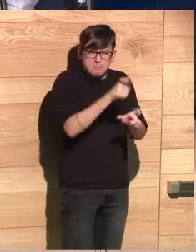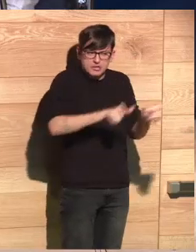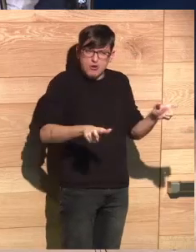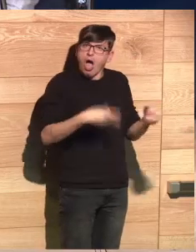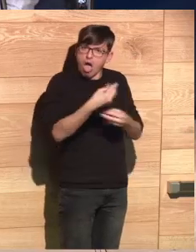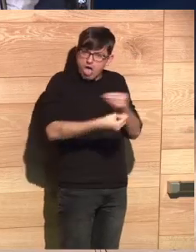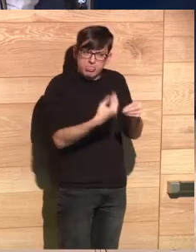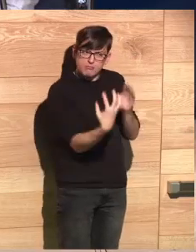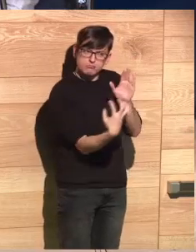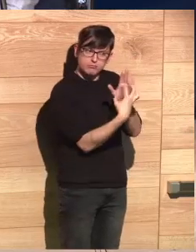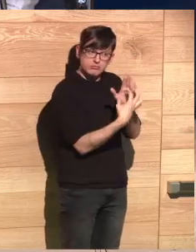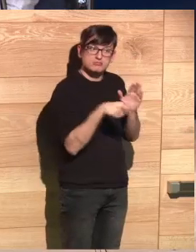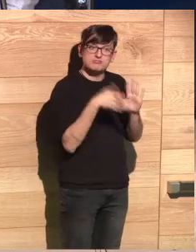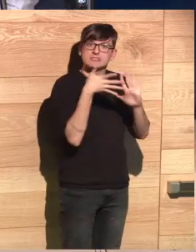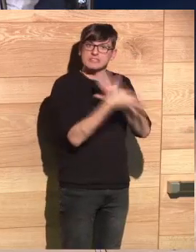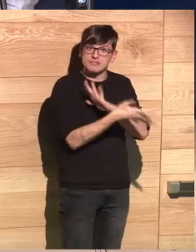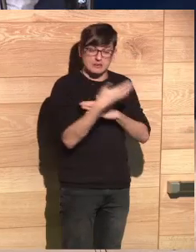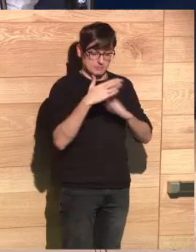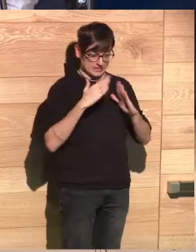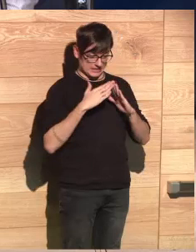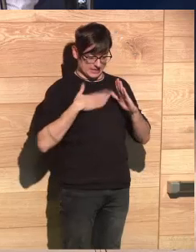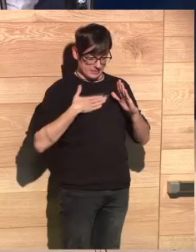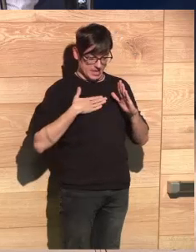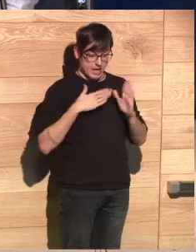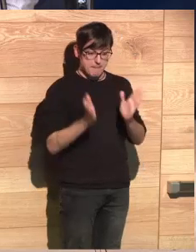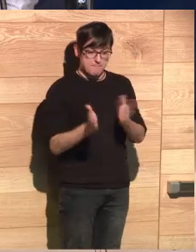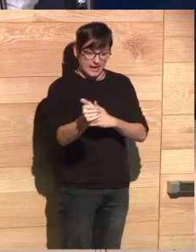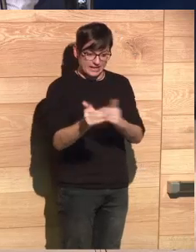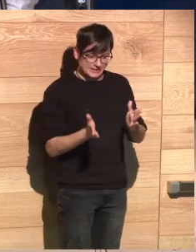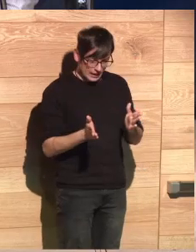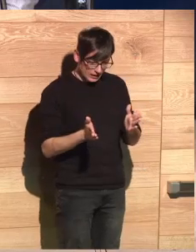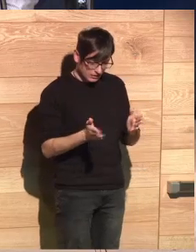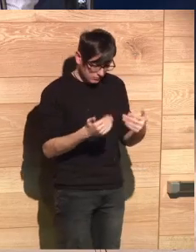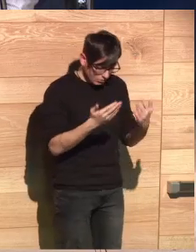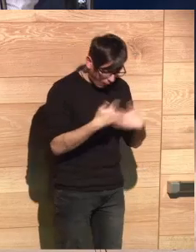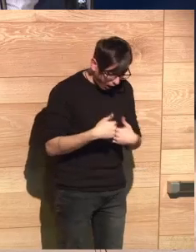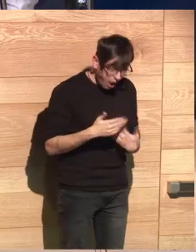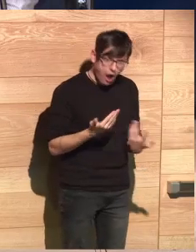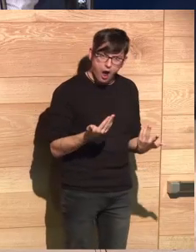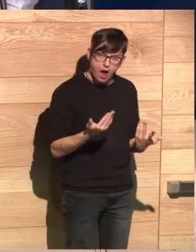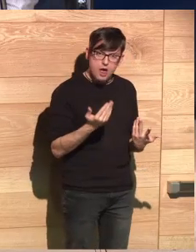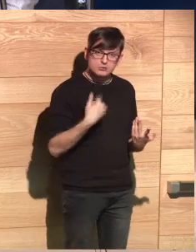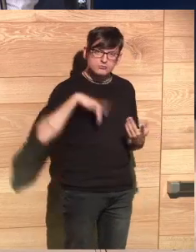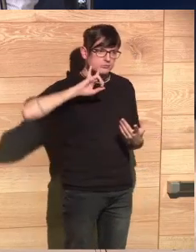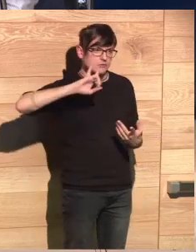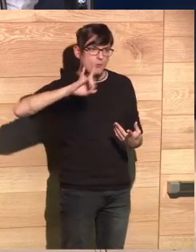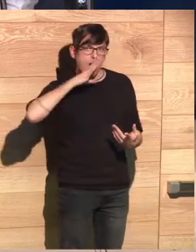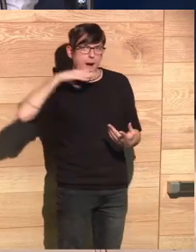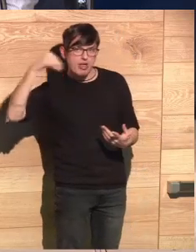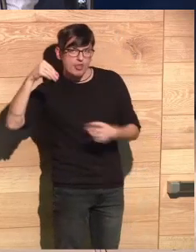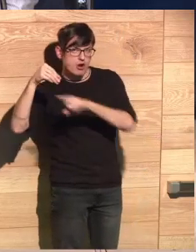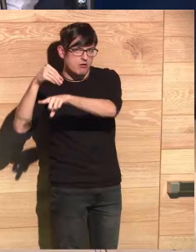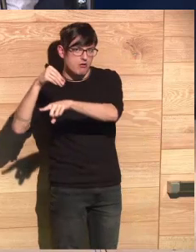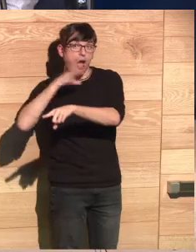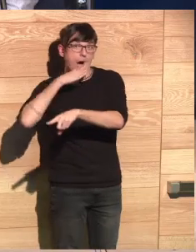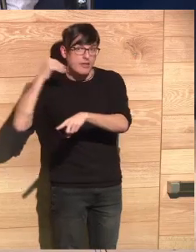cuando llega un paquete a tu casa de Amazon y el paquete no llega, porque no lo has encontrado, lo que sea, tú llamas a Amazon y Amazon te manda otro